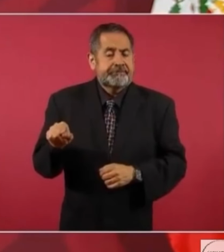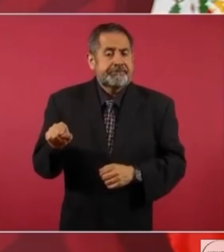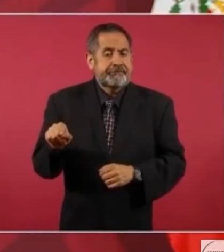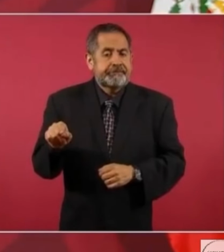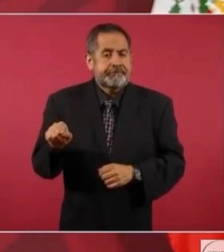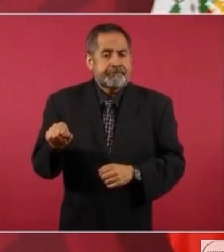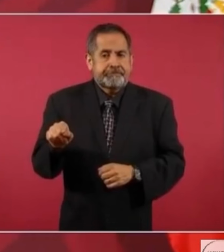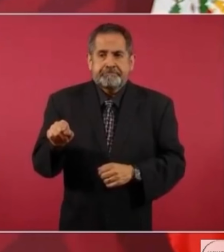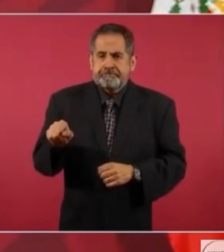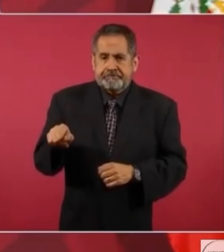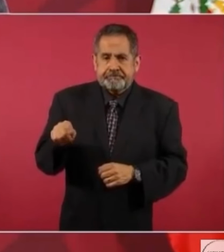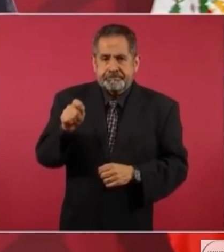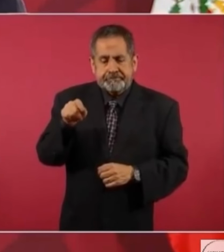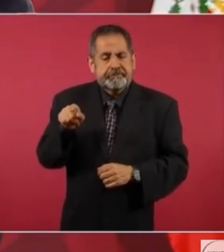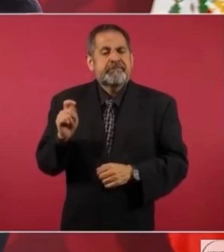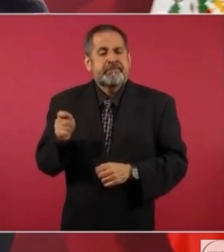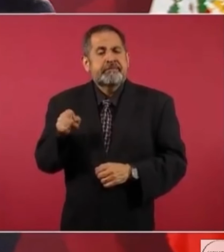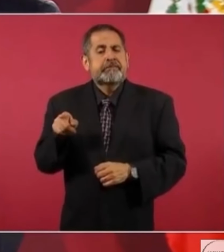va